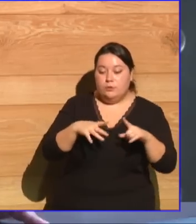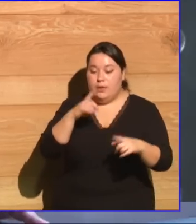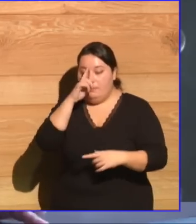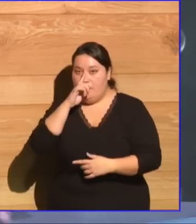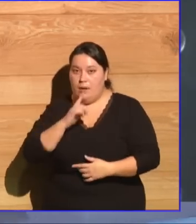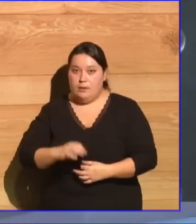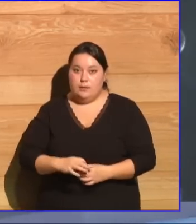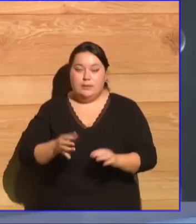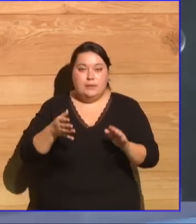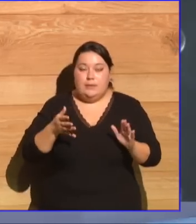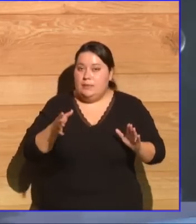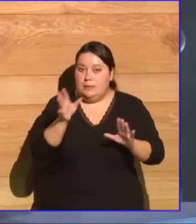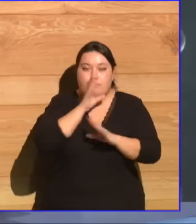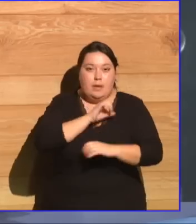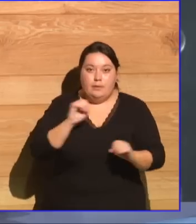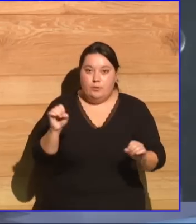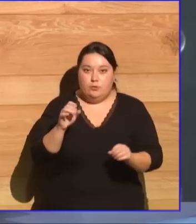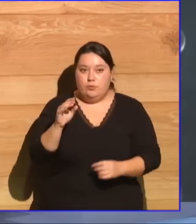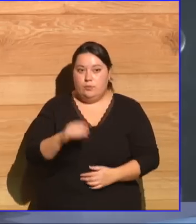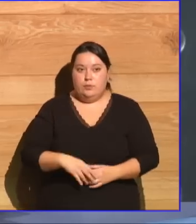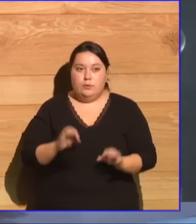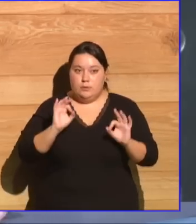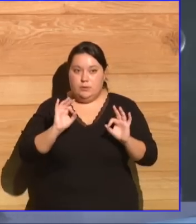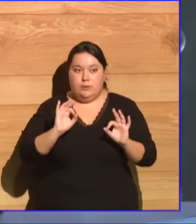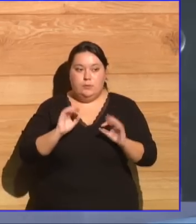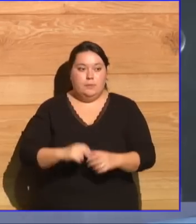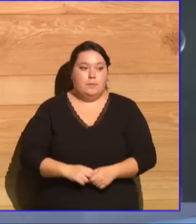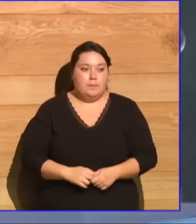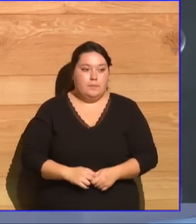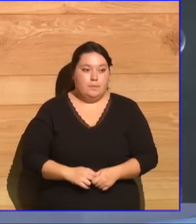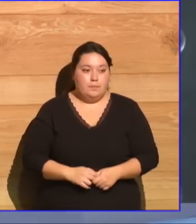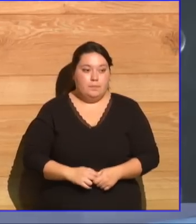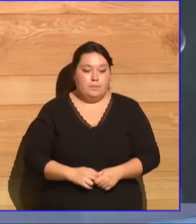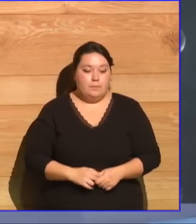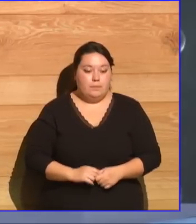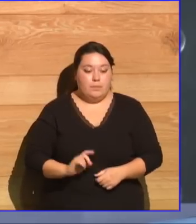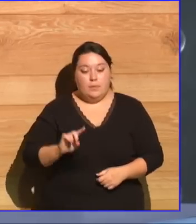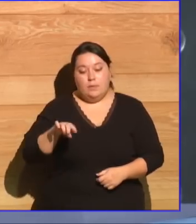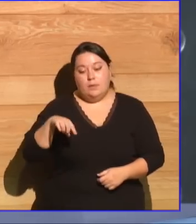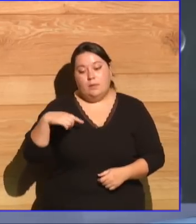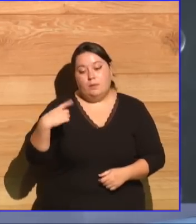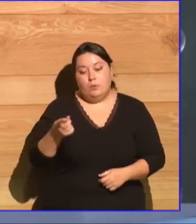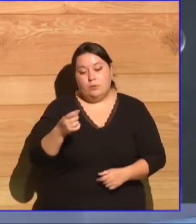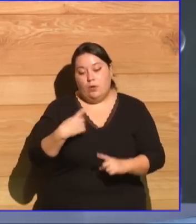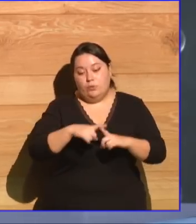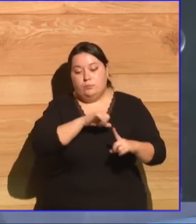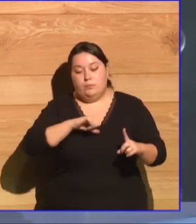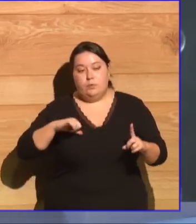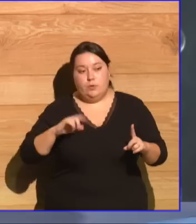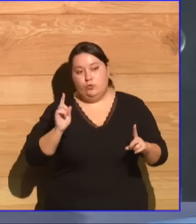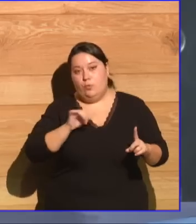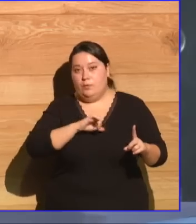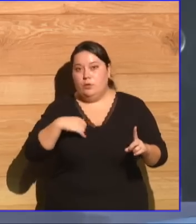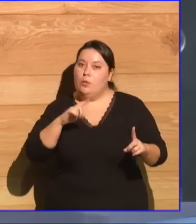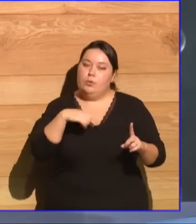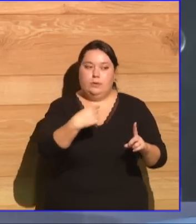imagen. Es impresionante. Es increíble. En esos términos. Fuera de todo esto, en lo personal, y solo en lo personal, y ahora me